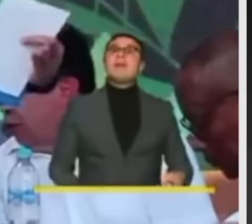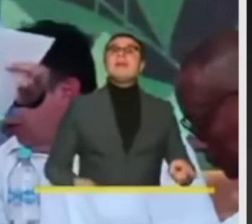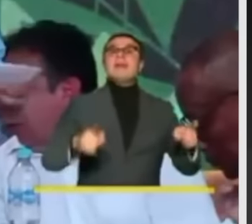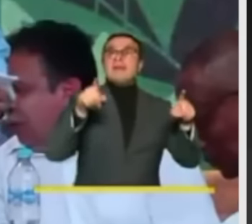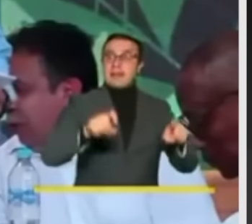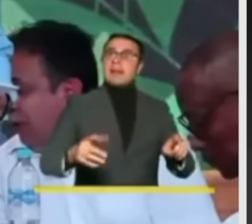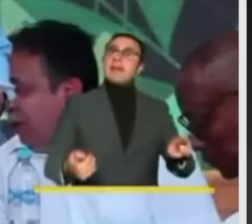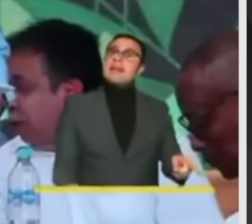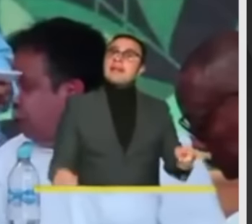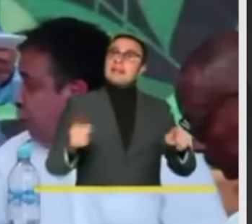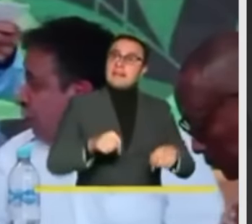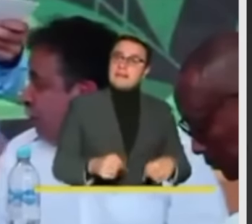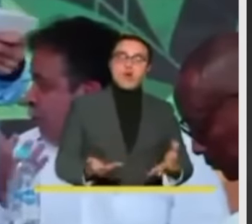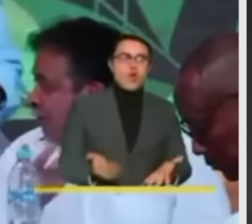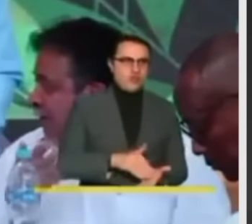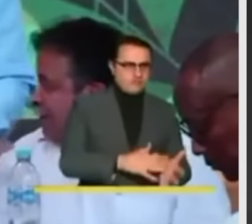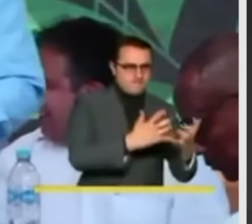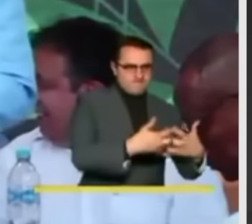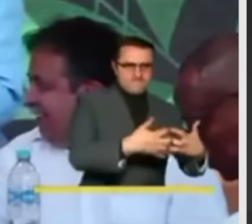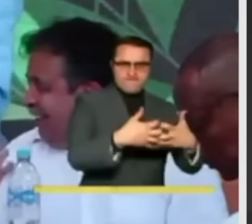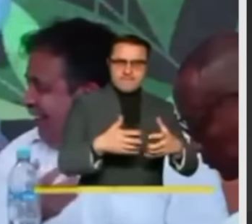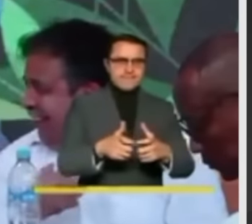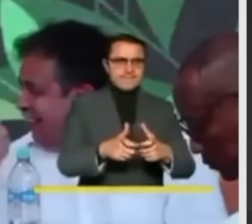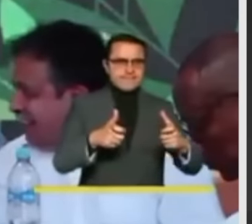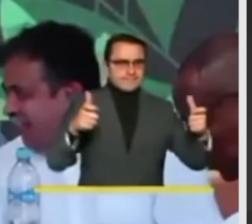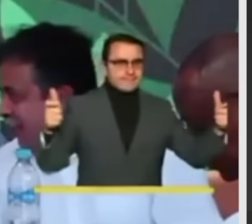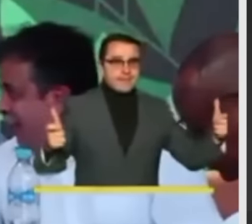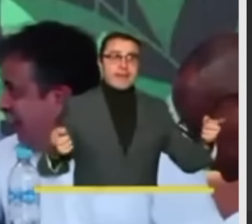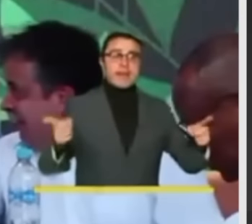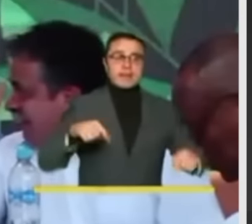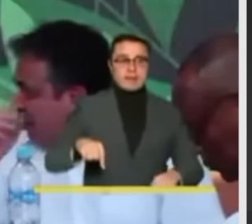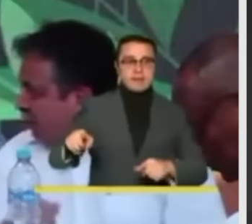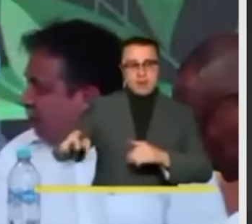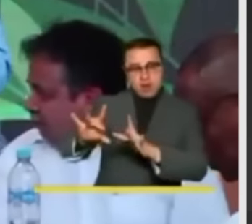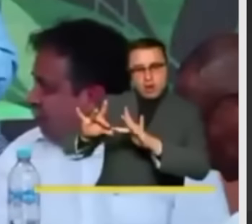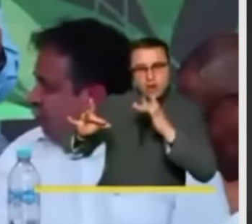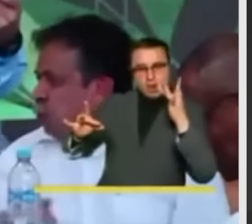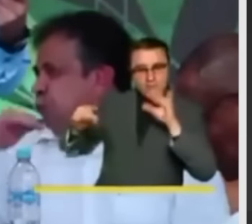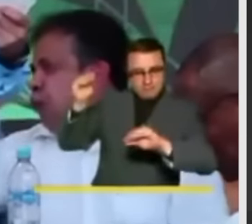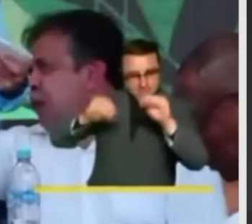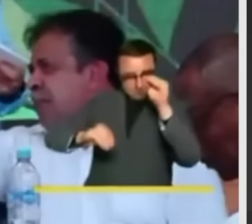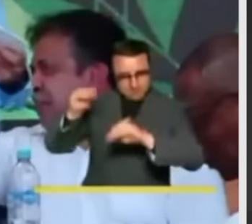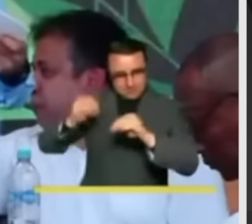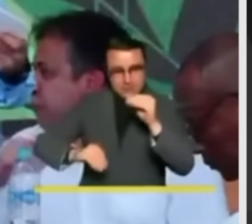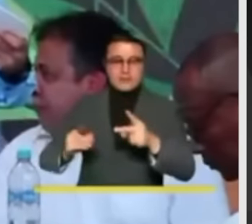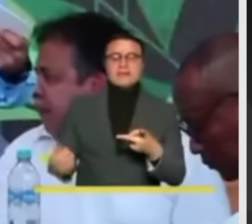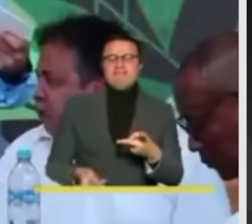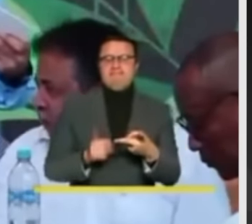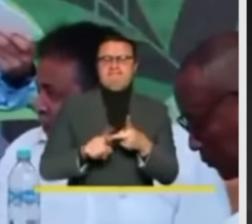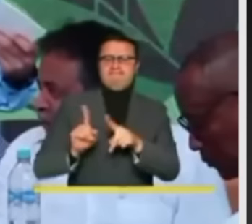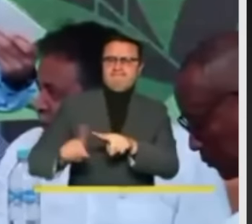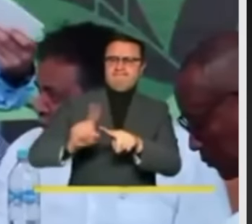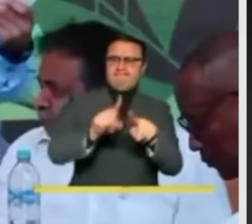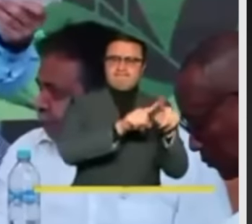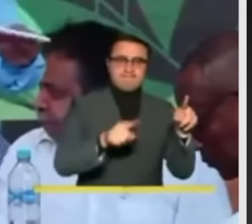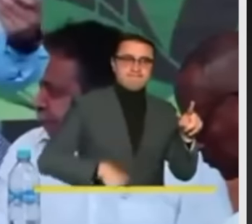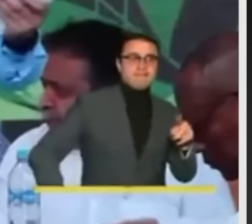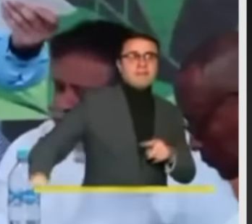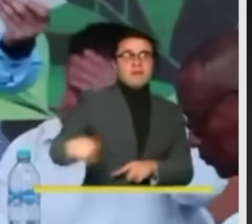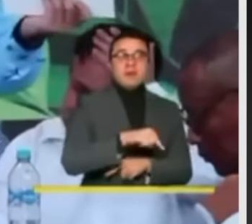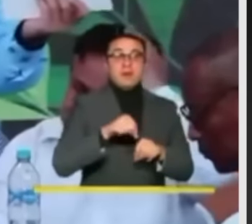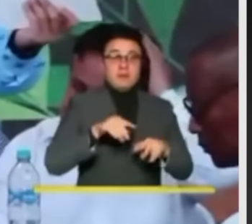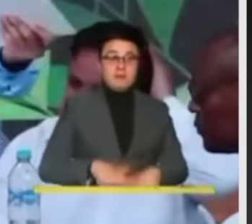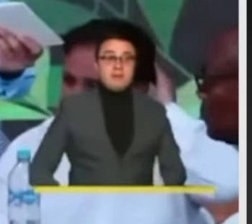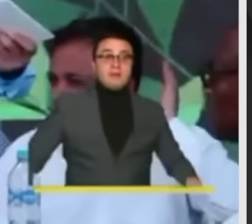también la reindustrialización, la incorporación de la joyería y la incorporación de otros elementos que le den al territorio